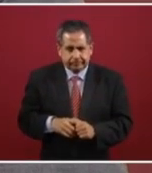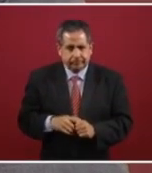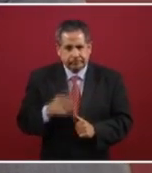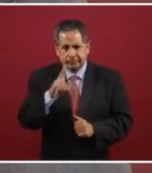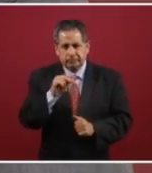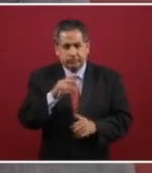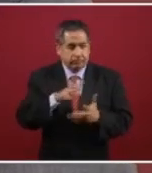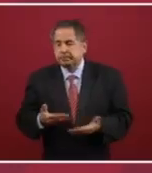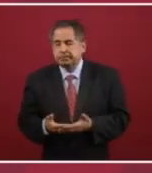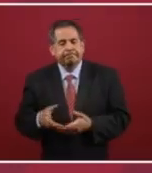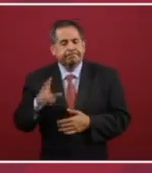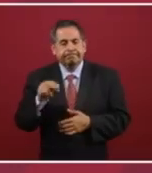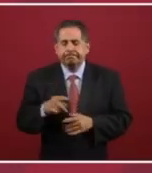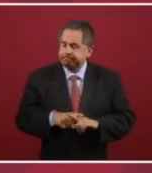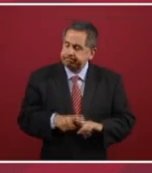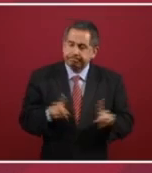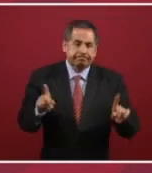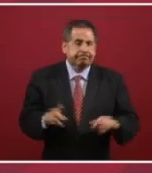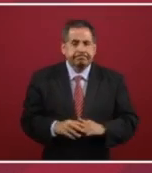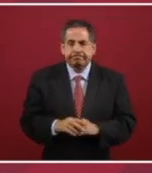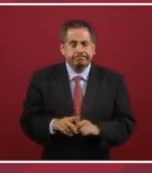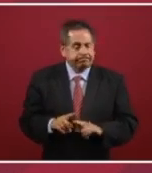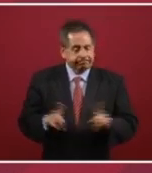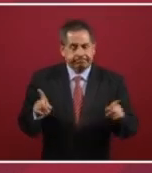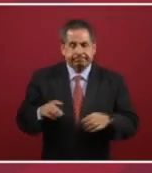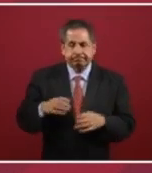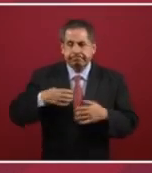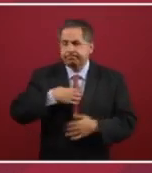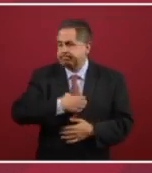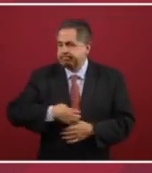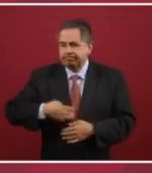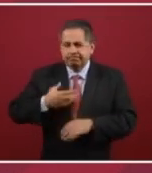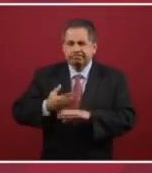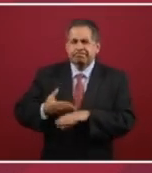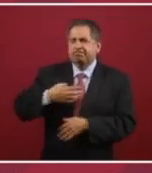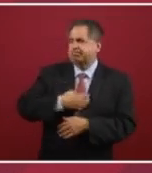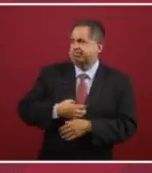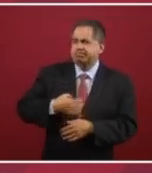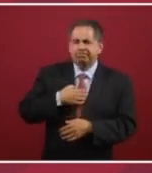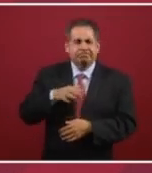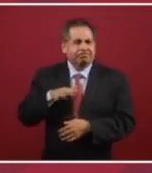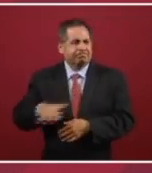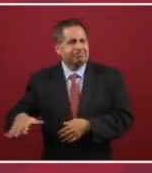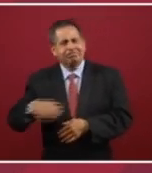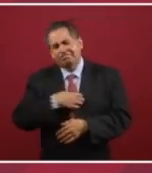a mayores. La gente está muy contenta.